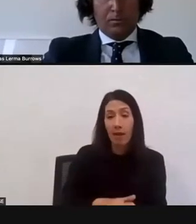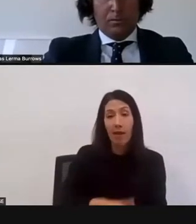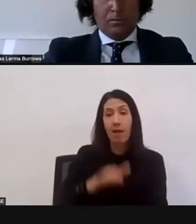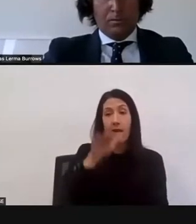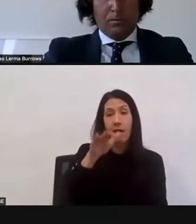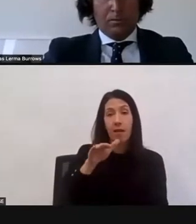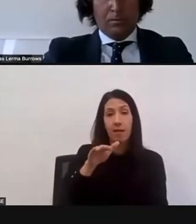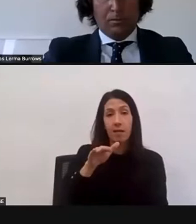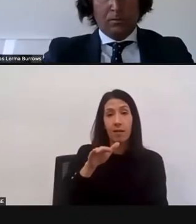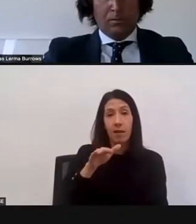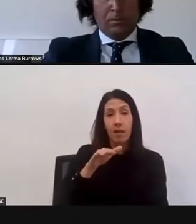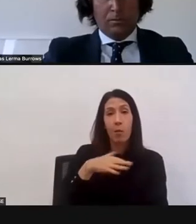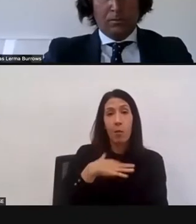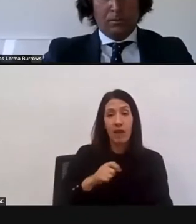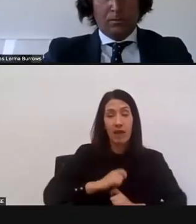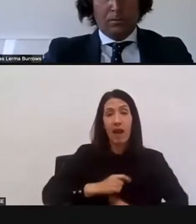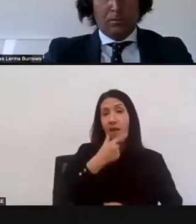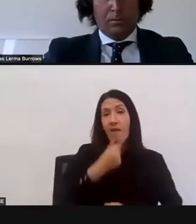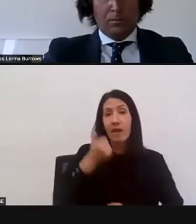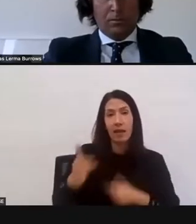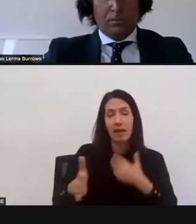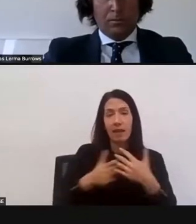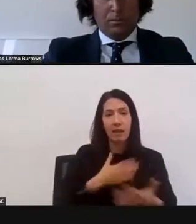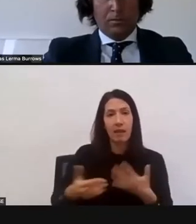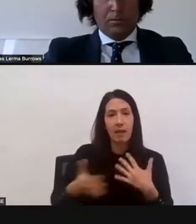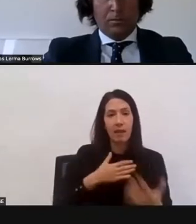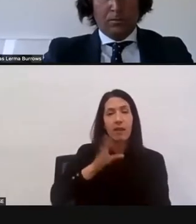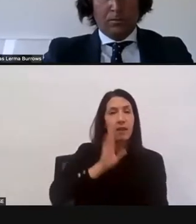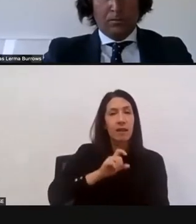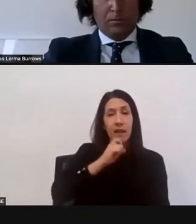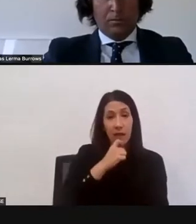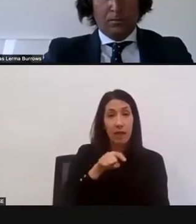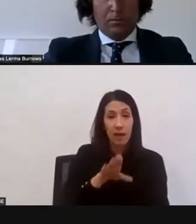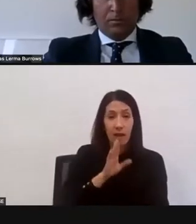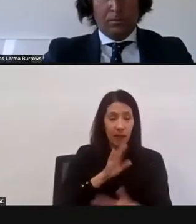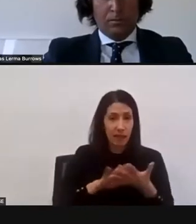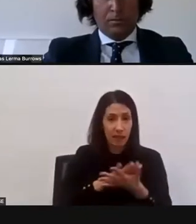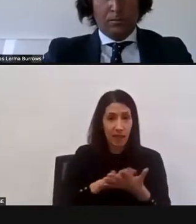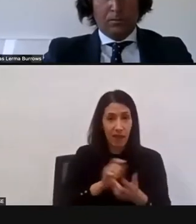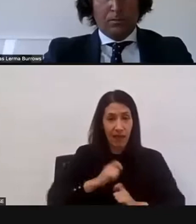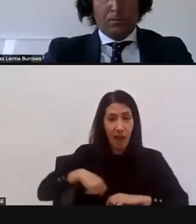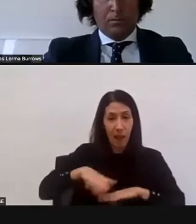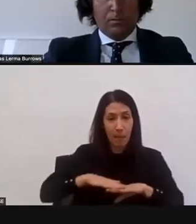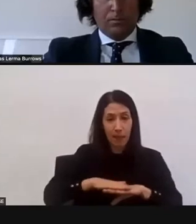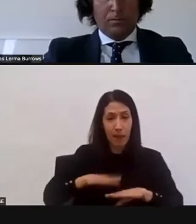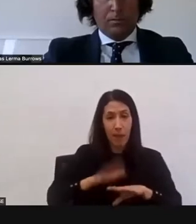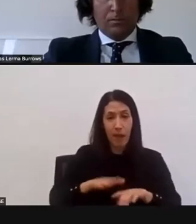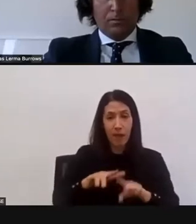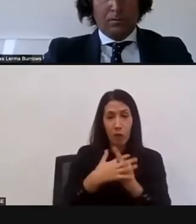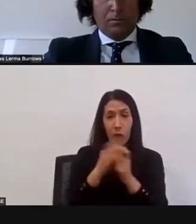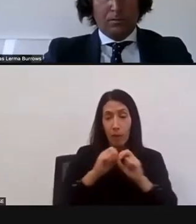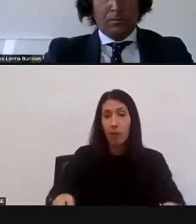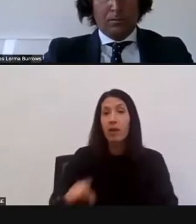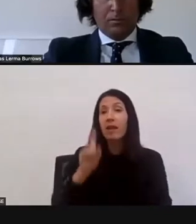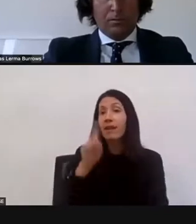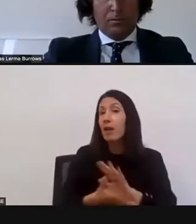la comisión de delitos de odio, al menos generando ese caldo de cultivo del que antes hablábamos. Y muy